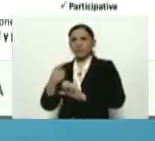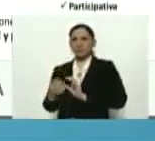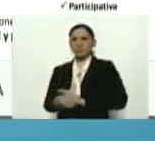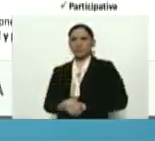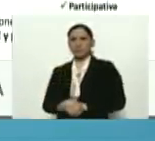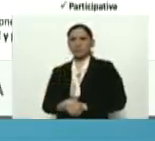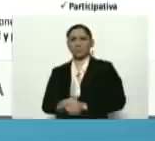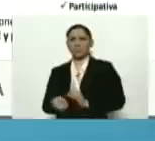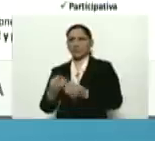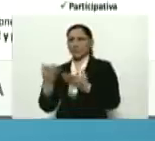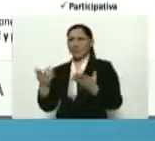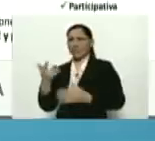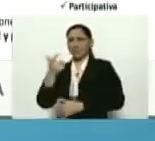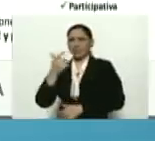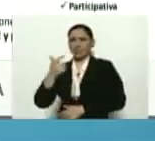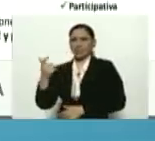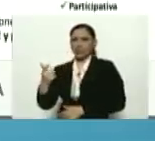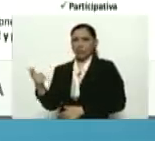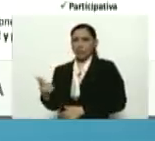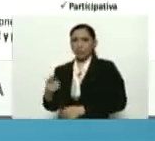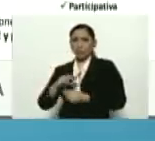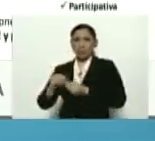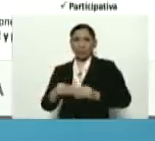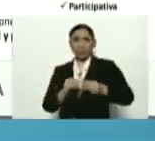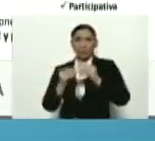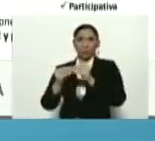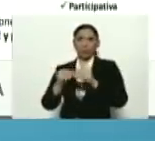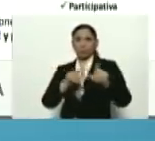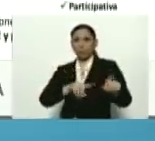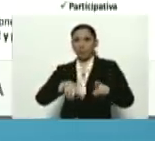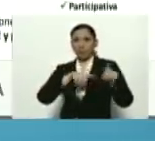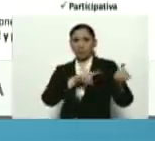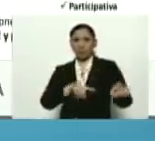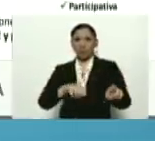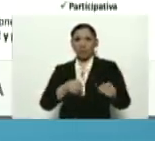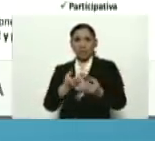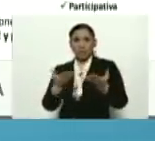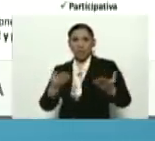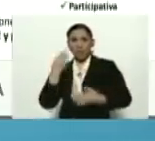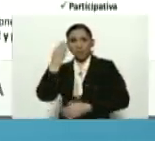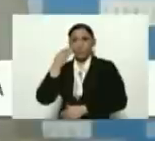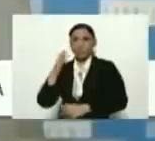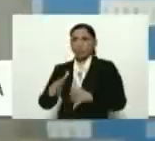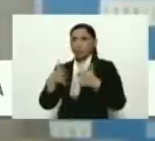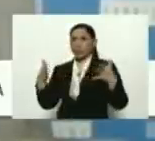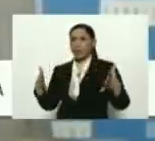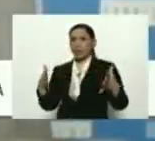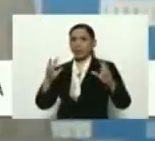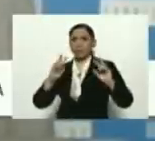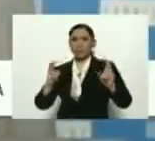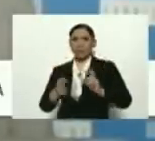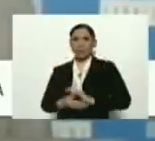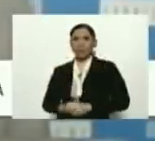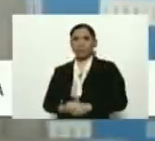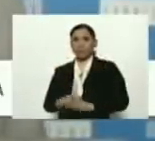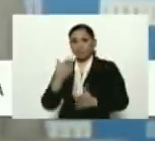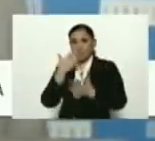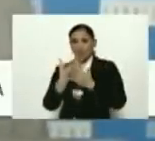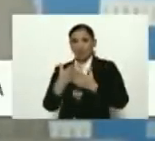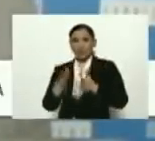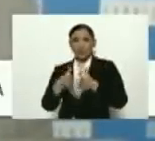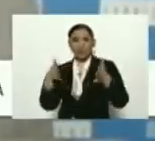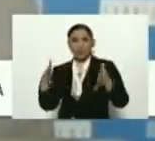están buscando justamente la recuperación de la agricultura y creo que eso es un gran tema. Así es que ante las grandes